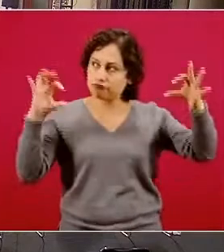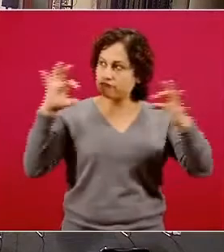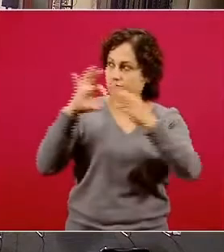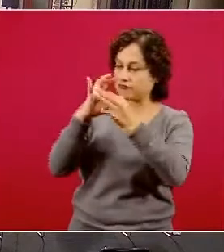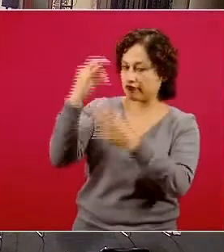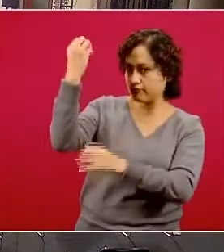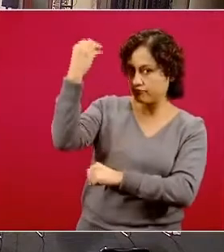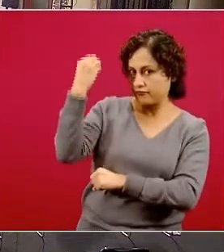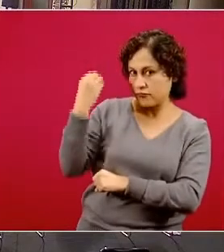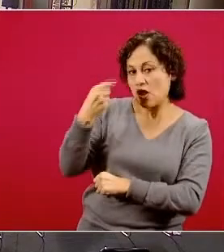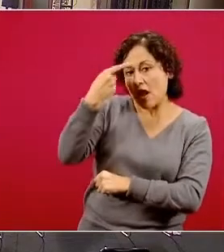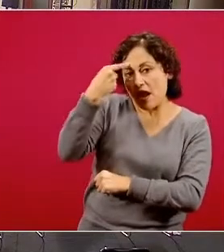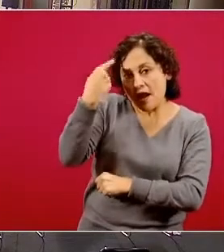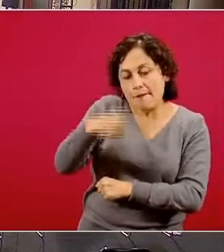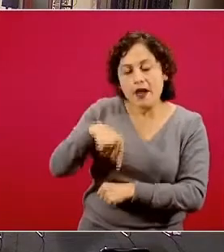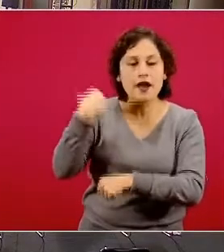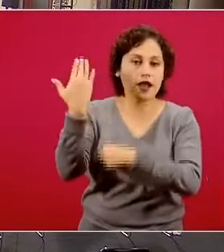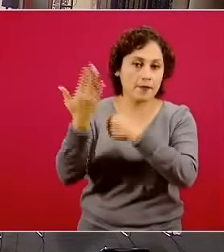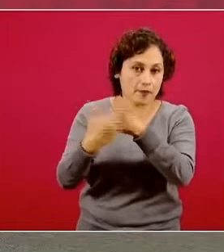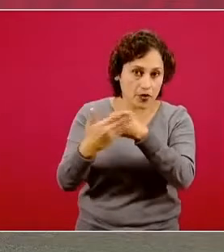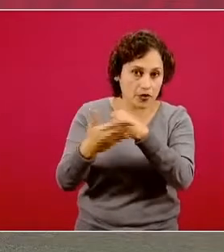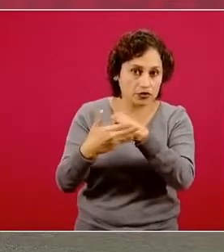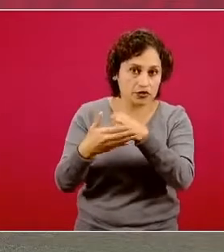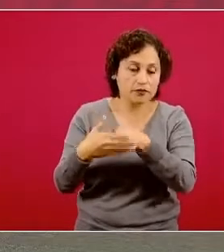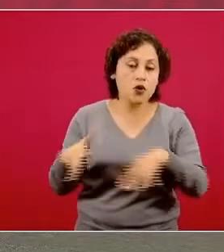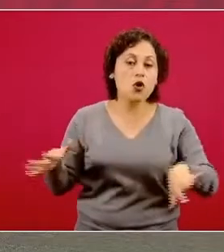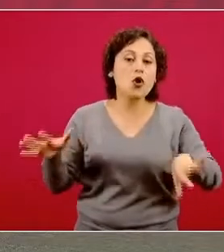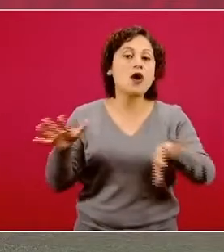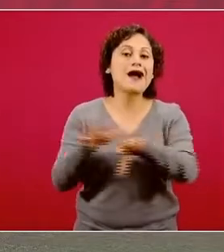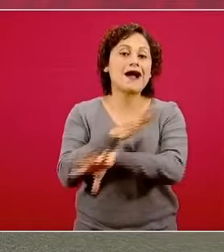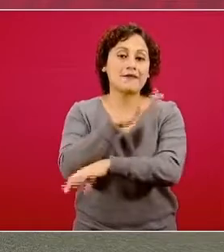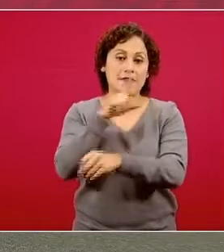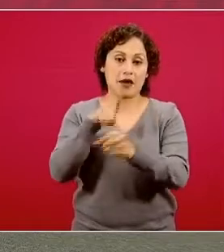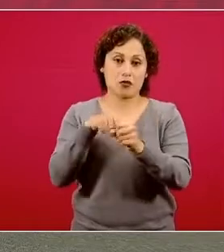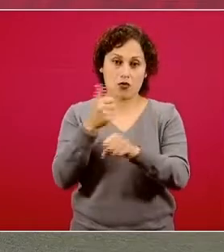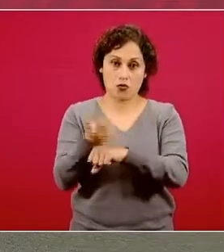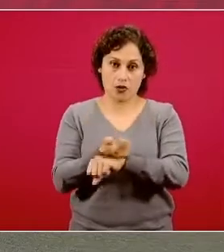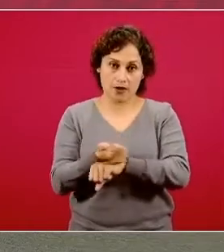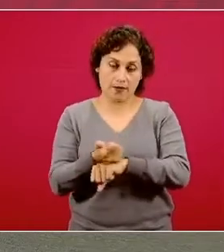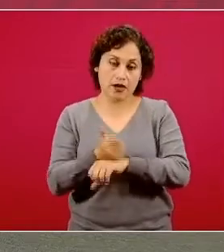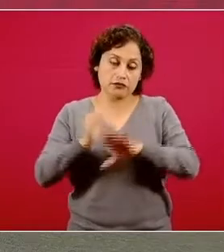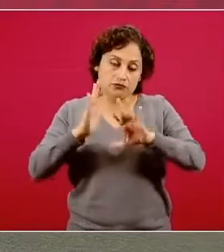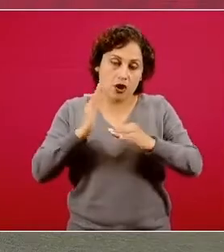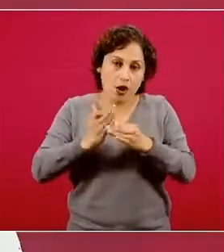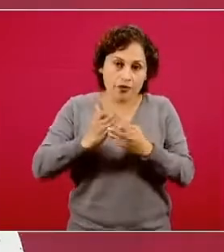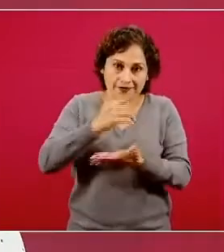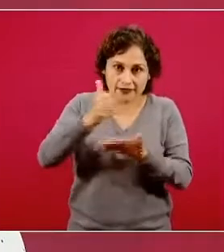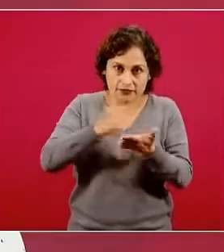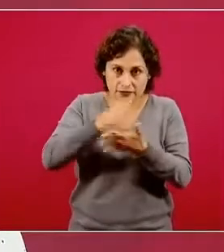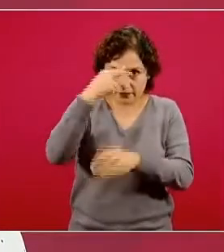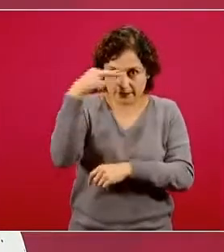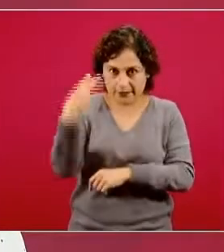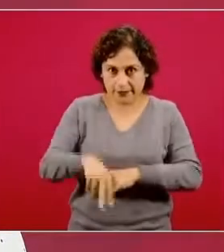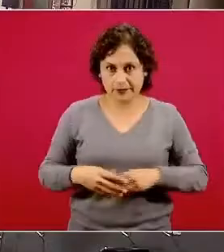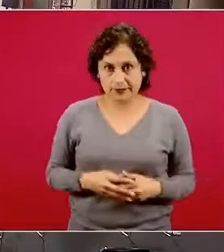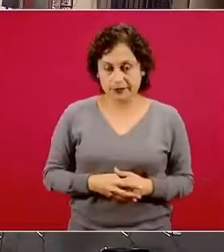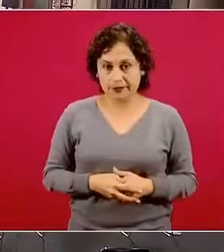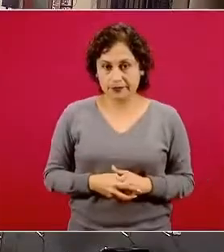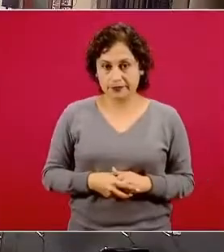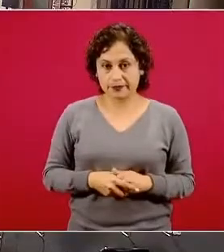transitar al semáforo amarillo, que es lo deseable al momento en la Ciudad de México.